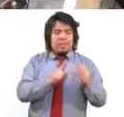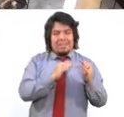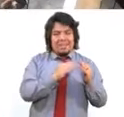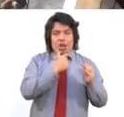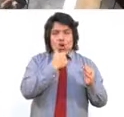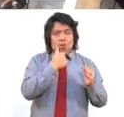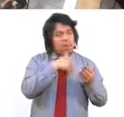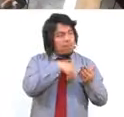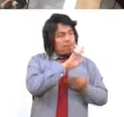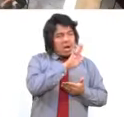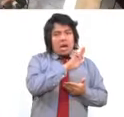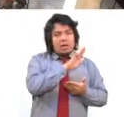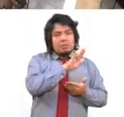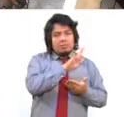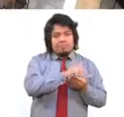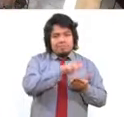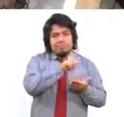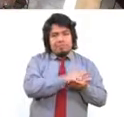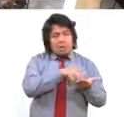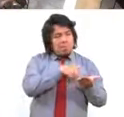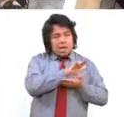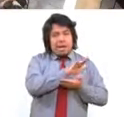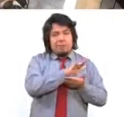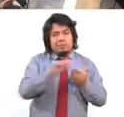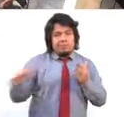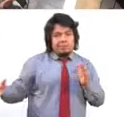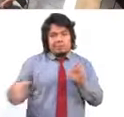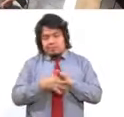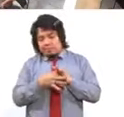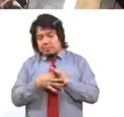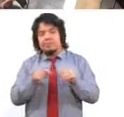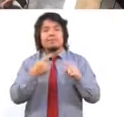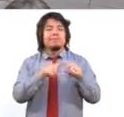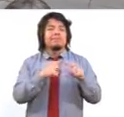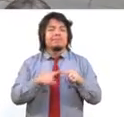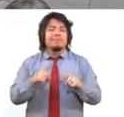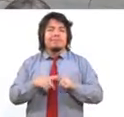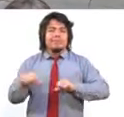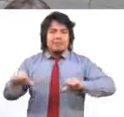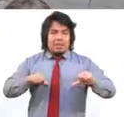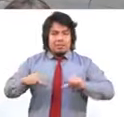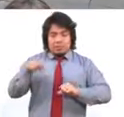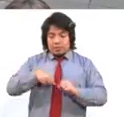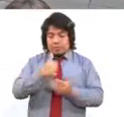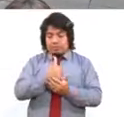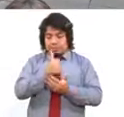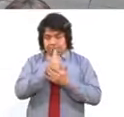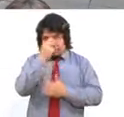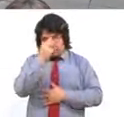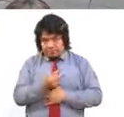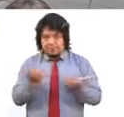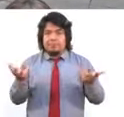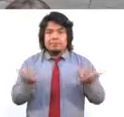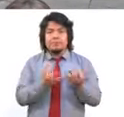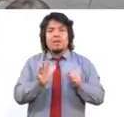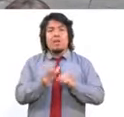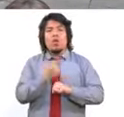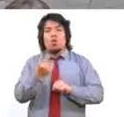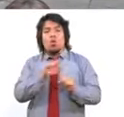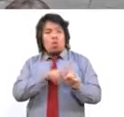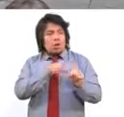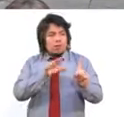ley del agresor sale de casa, vinculada a diversas acciones que hemos desarrollado en la ciudad, en donde nuestro objetivo es